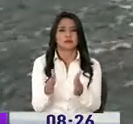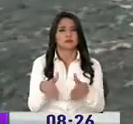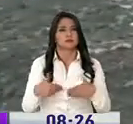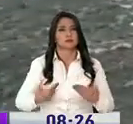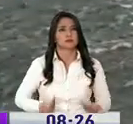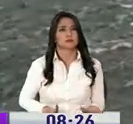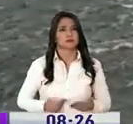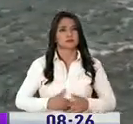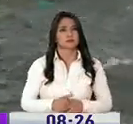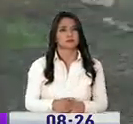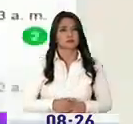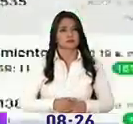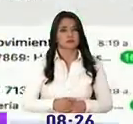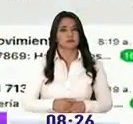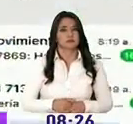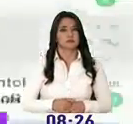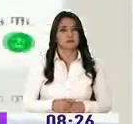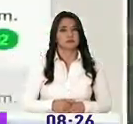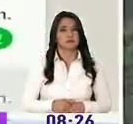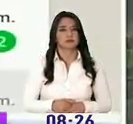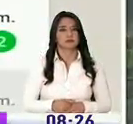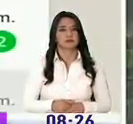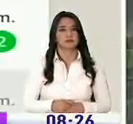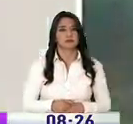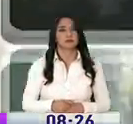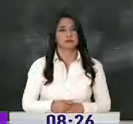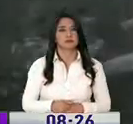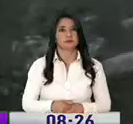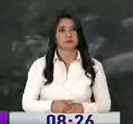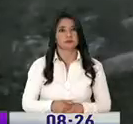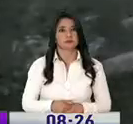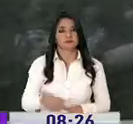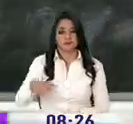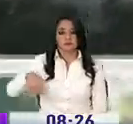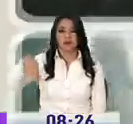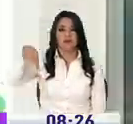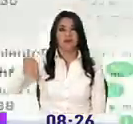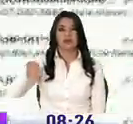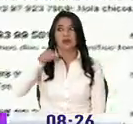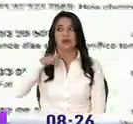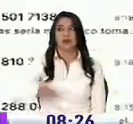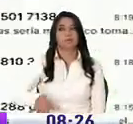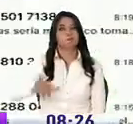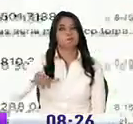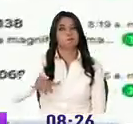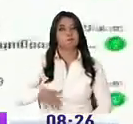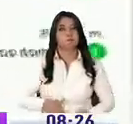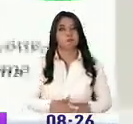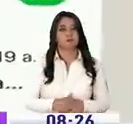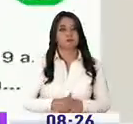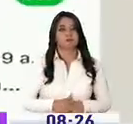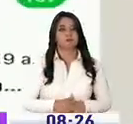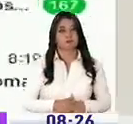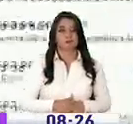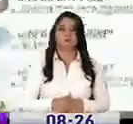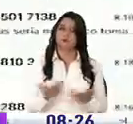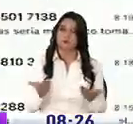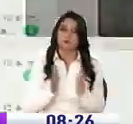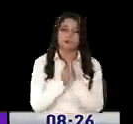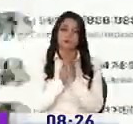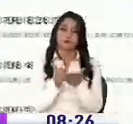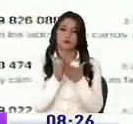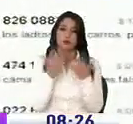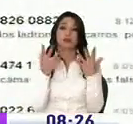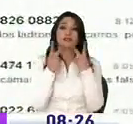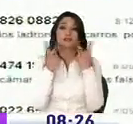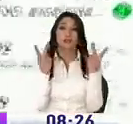horror! Hace 1000 años, ¿no? Y ahí está la alcantarilla que dice el vecino. ¡Uy! Se sale todo, tiene toda la razón. Alguien que le ayude a obras públicas,